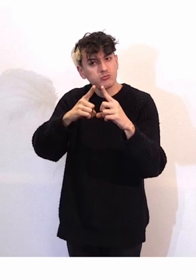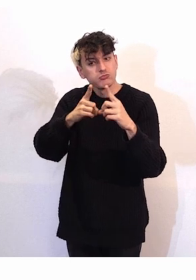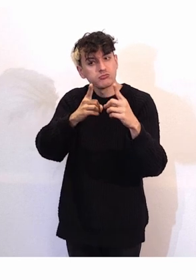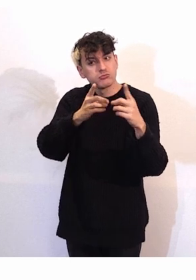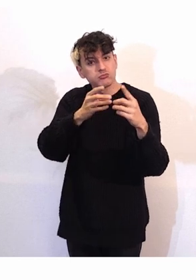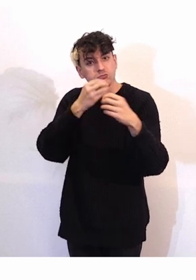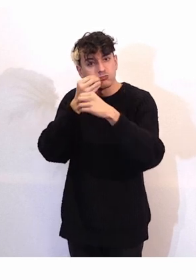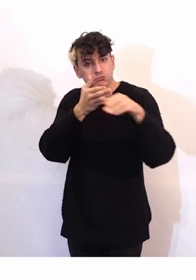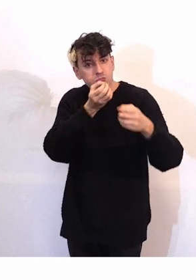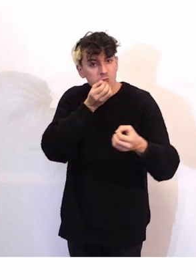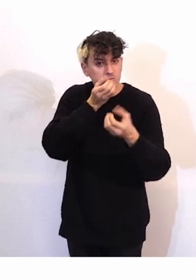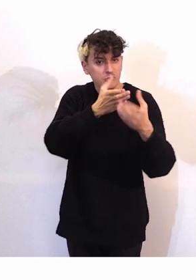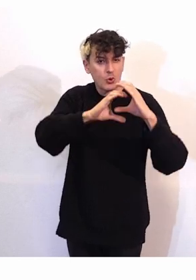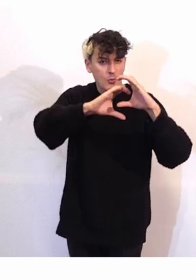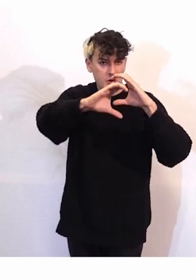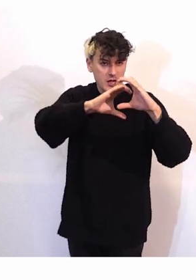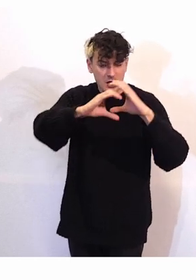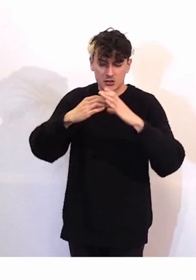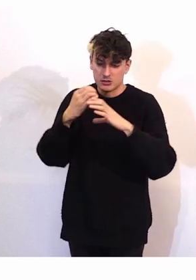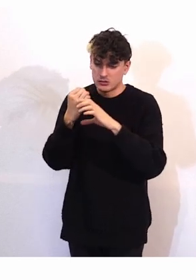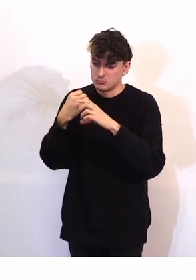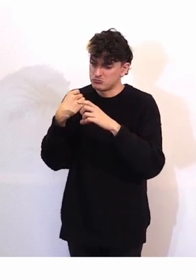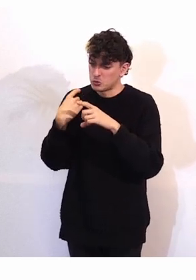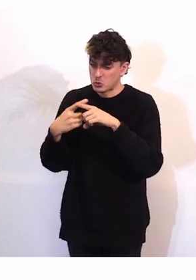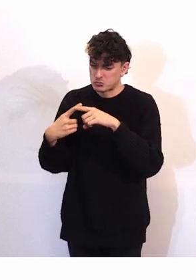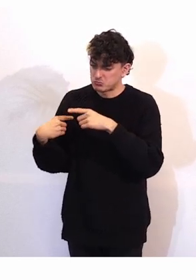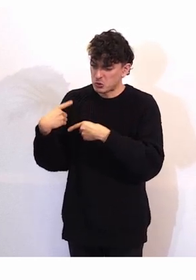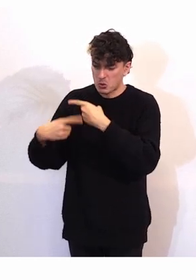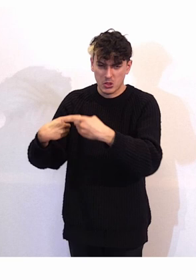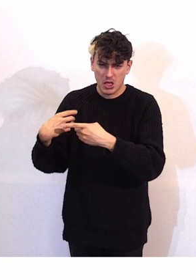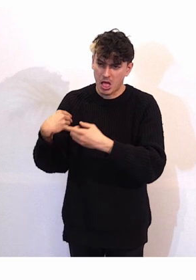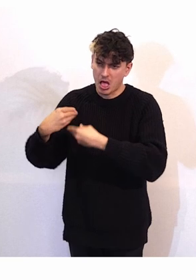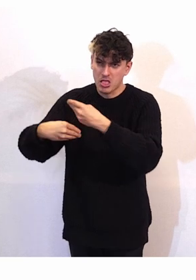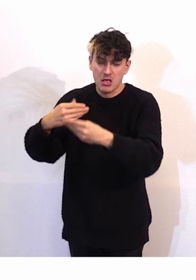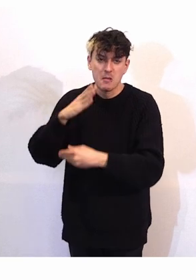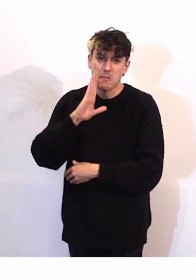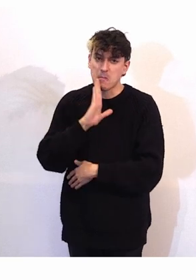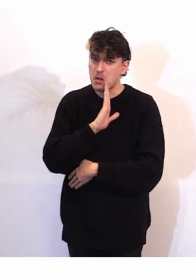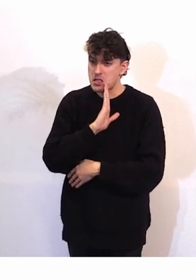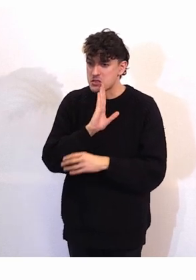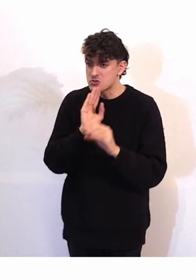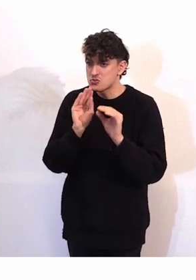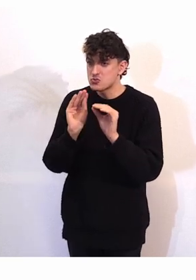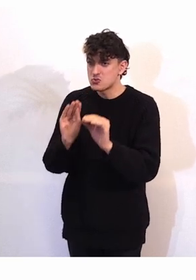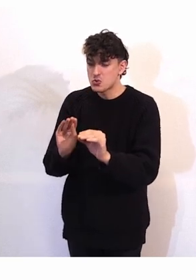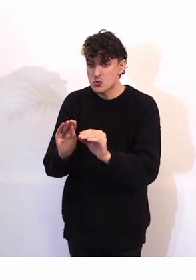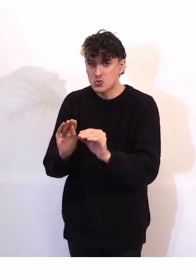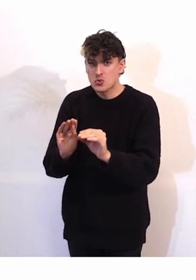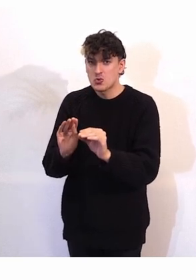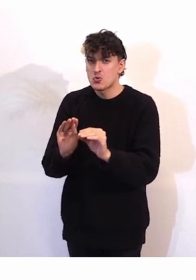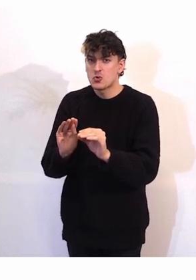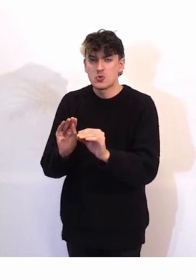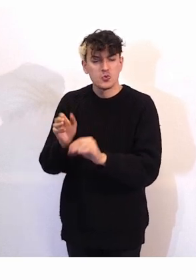cosas y hacer tareas diarias. Su madre es una de sus grandes dientes vitales.